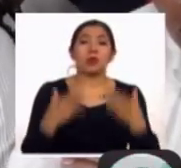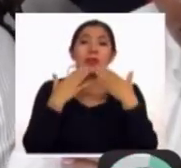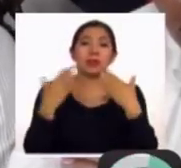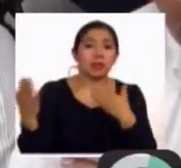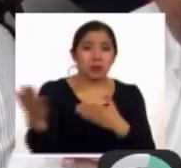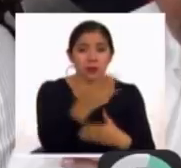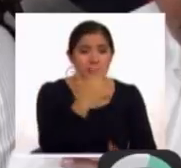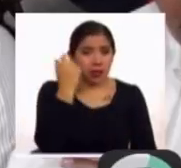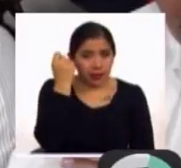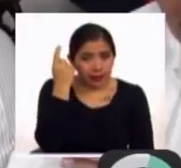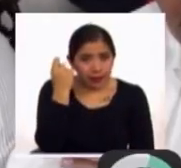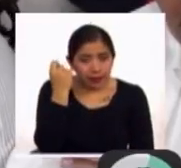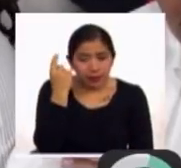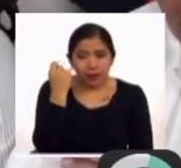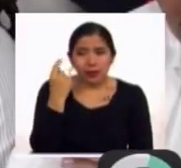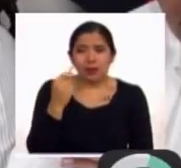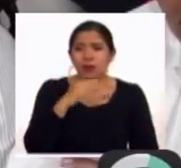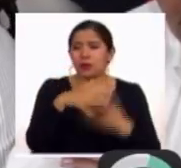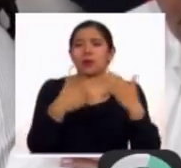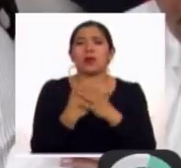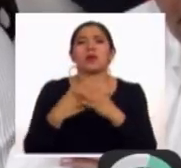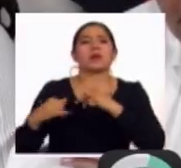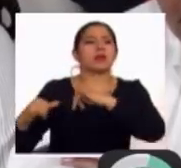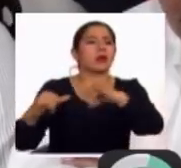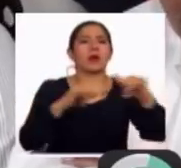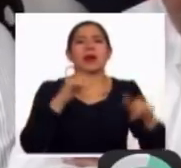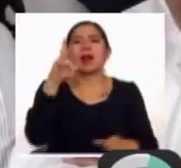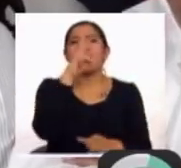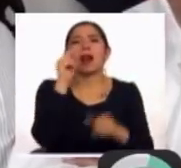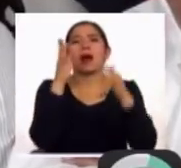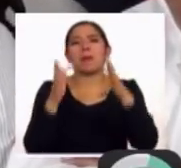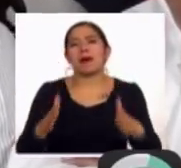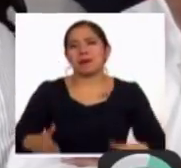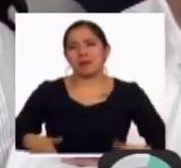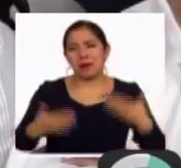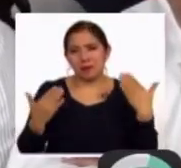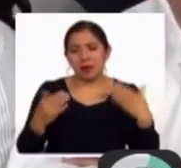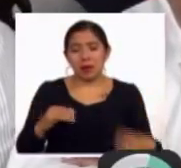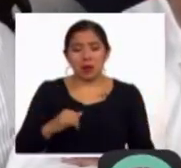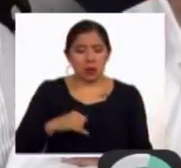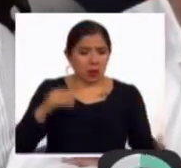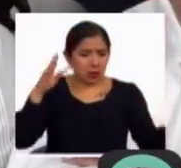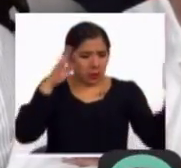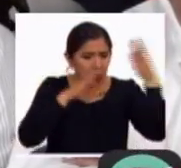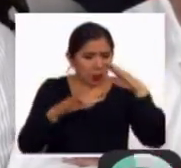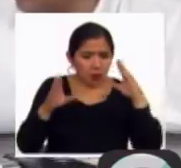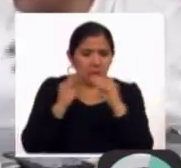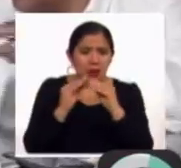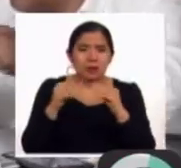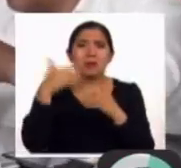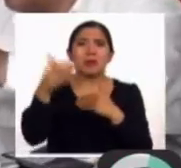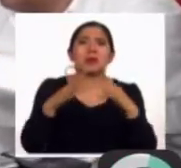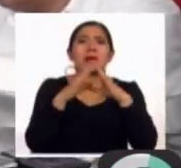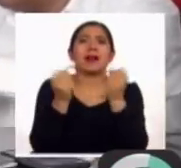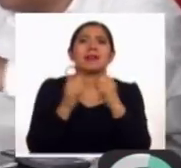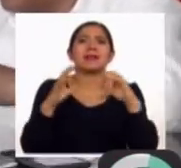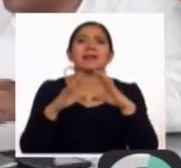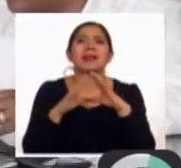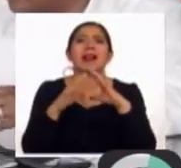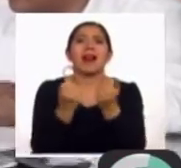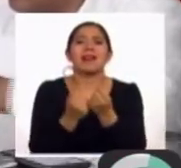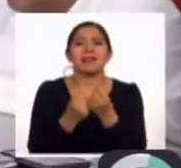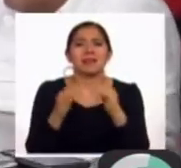comprensión, porque todos somos paseños. Lo que más me ha preocupado es que en la próxima semana empiecen las clases. Este acuerdo firmado